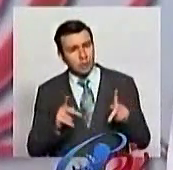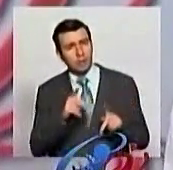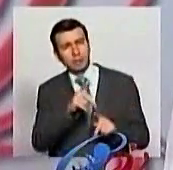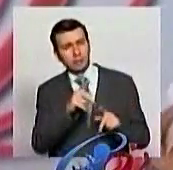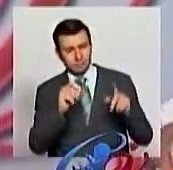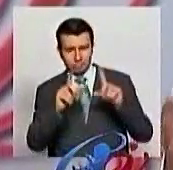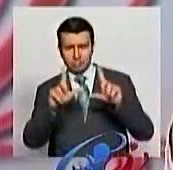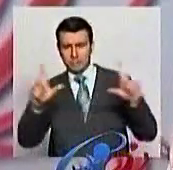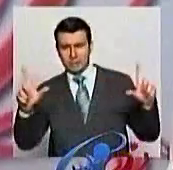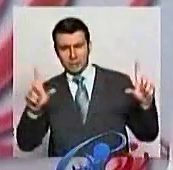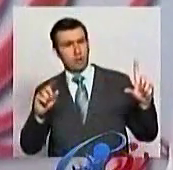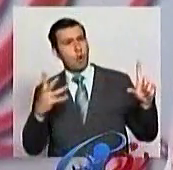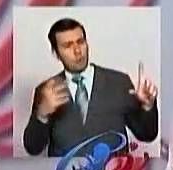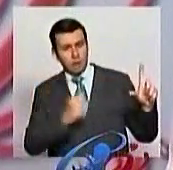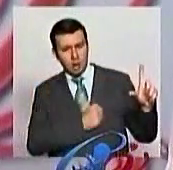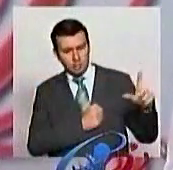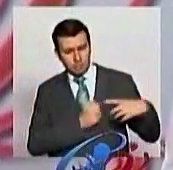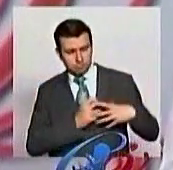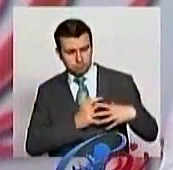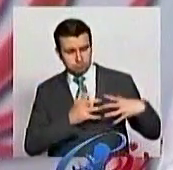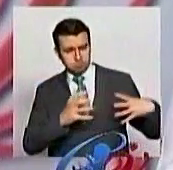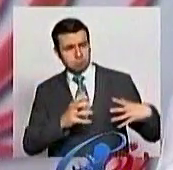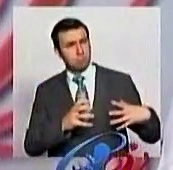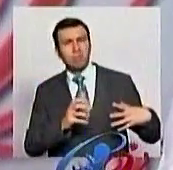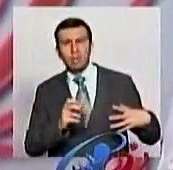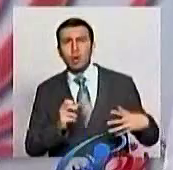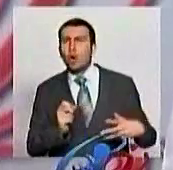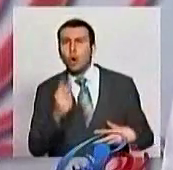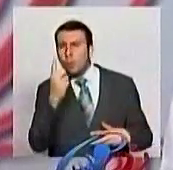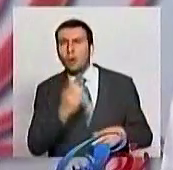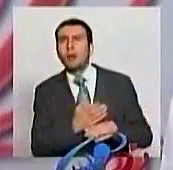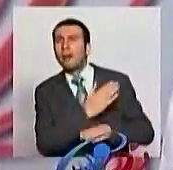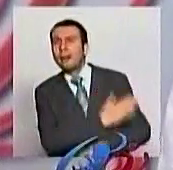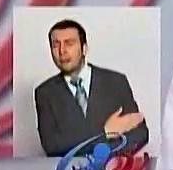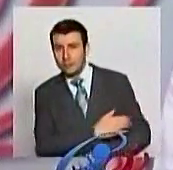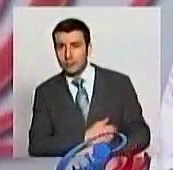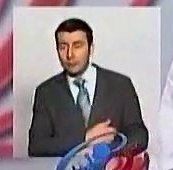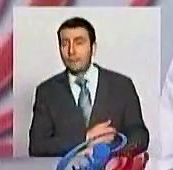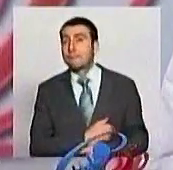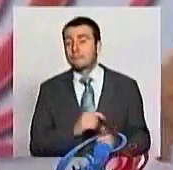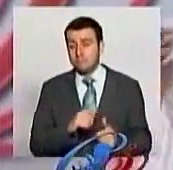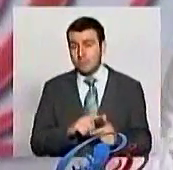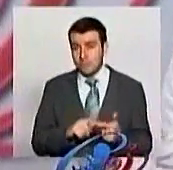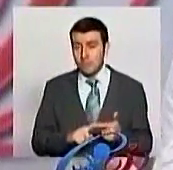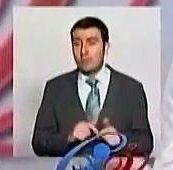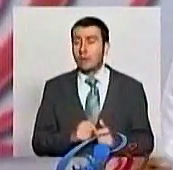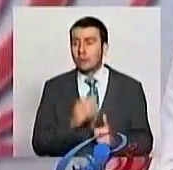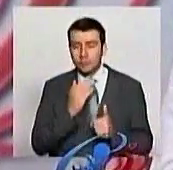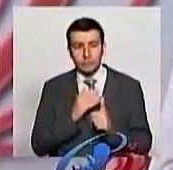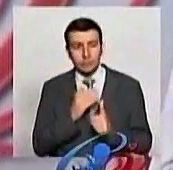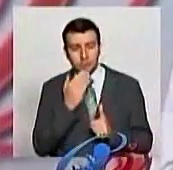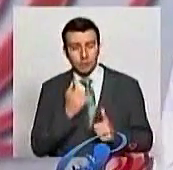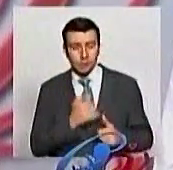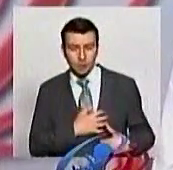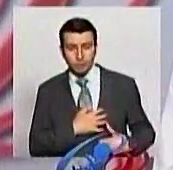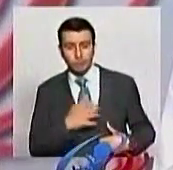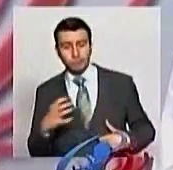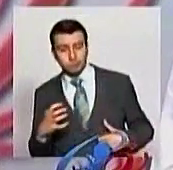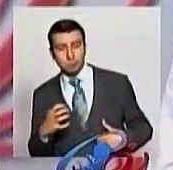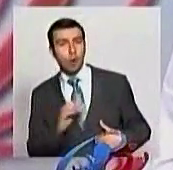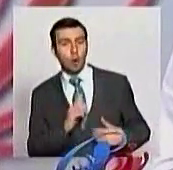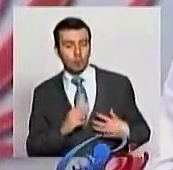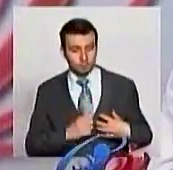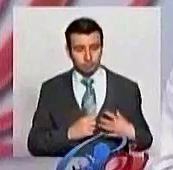un aumento en el tamaño del corazón? Nosotros lo dividimos como si está en el lado derecho o si está en el lado